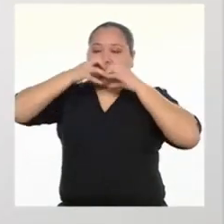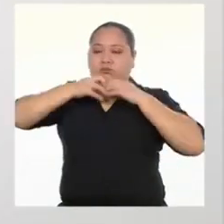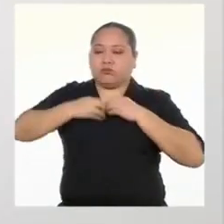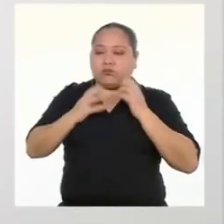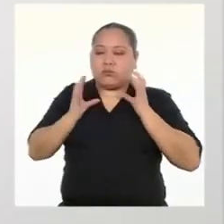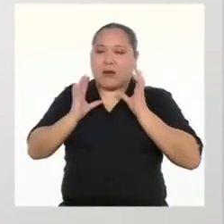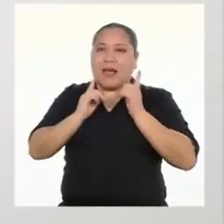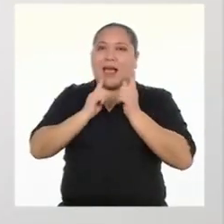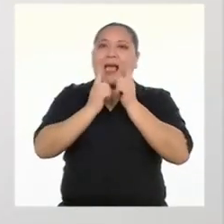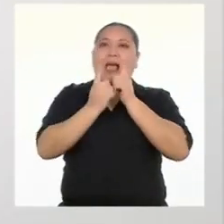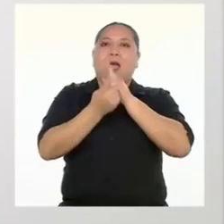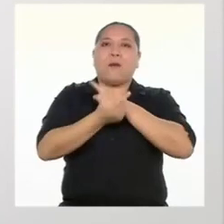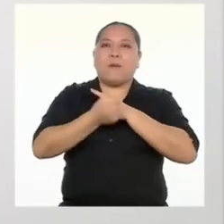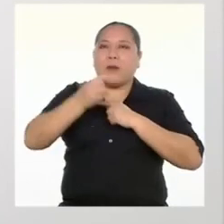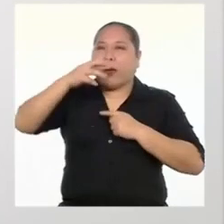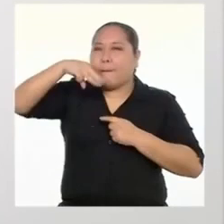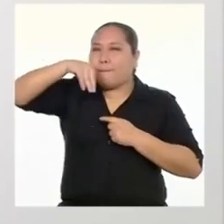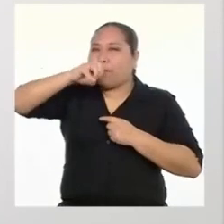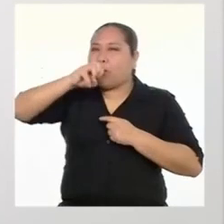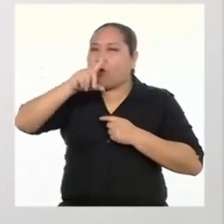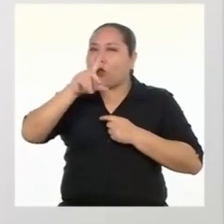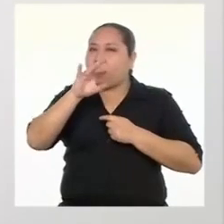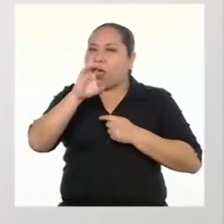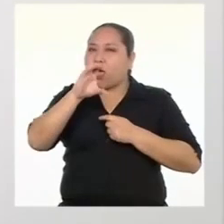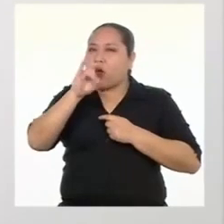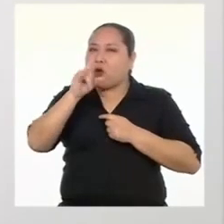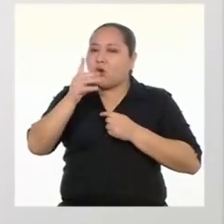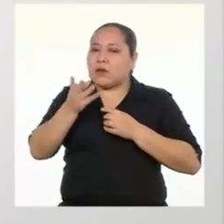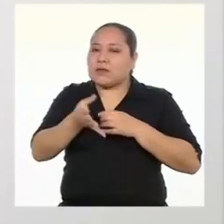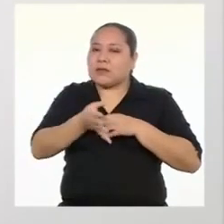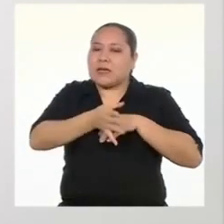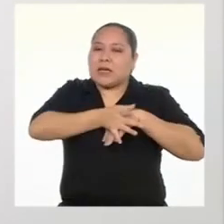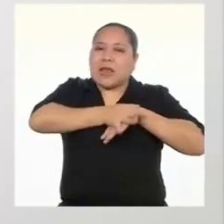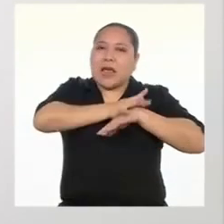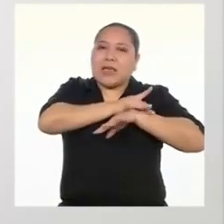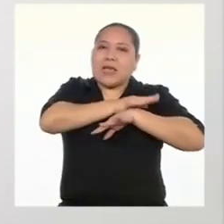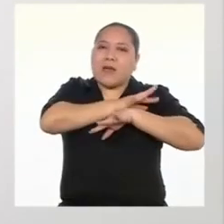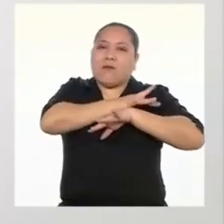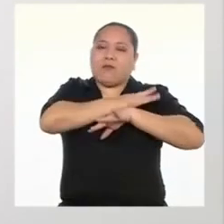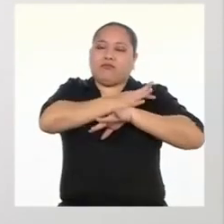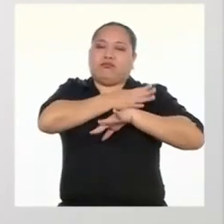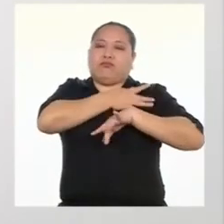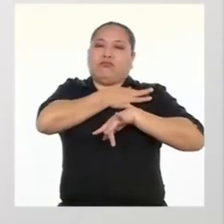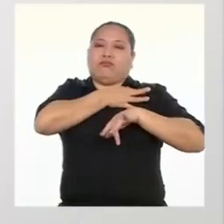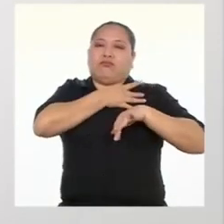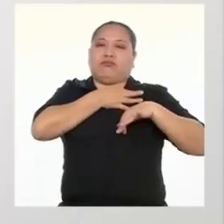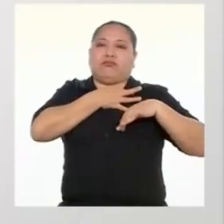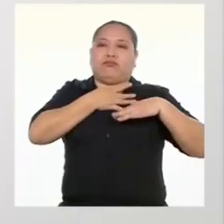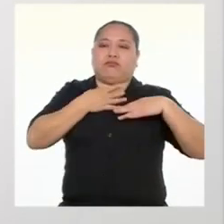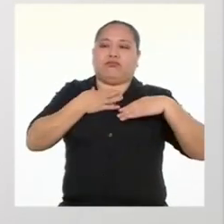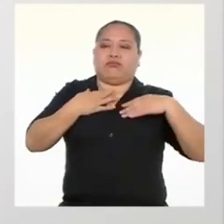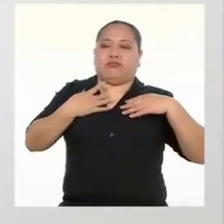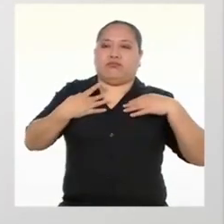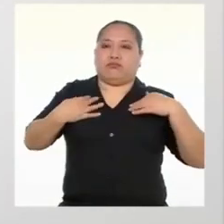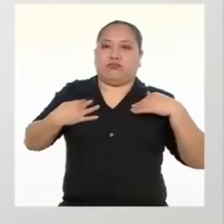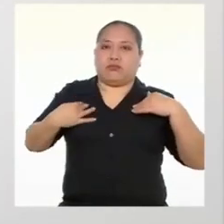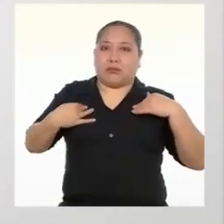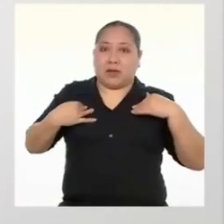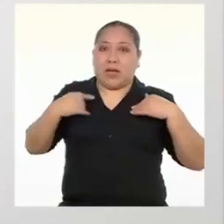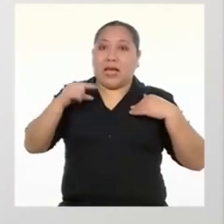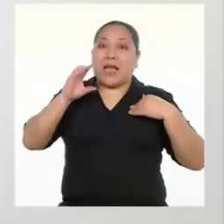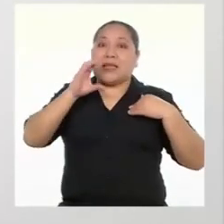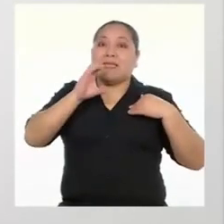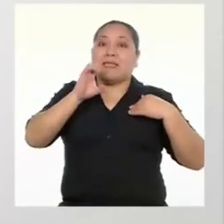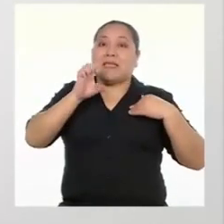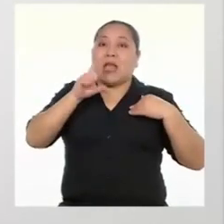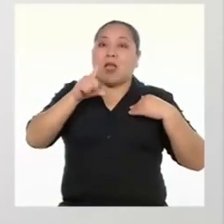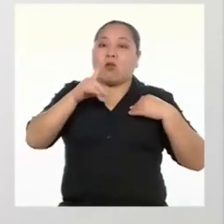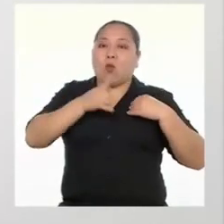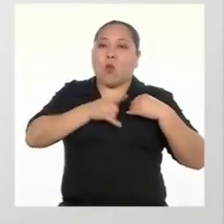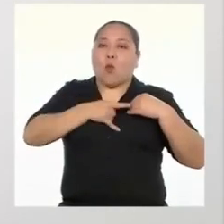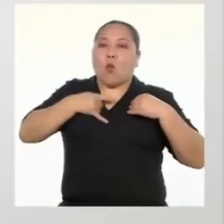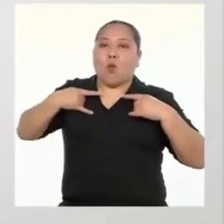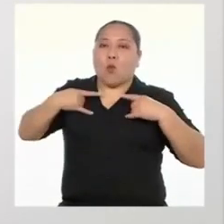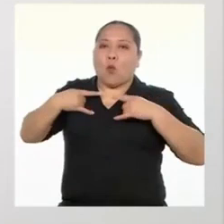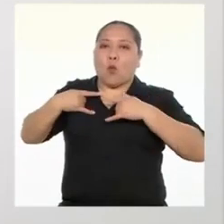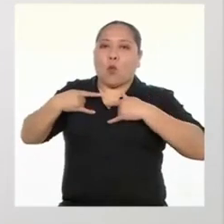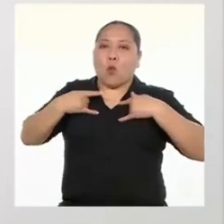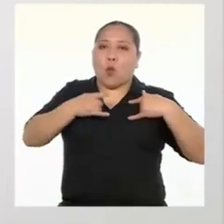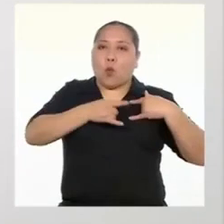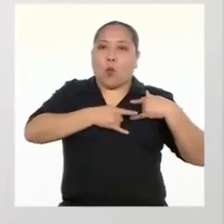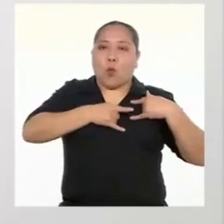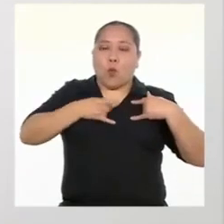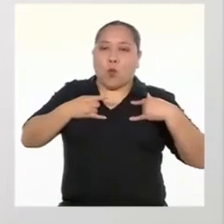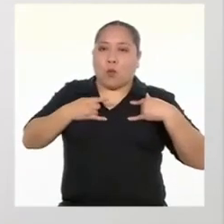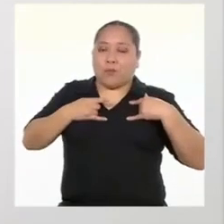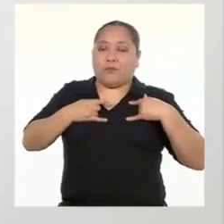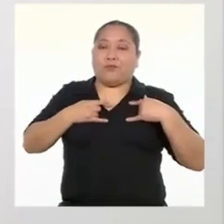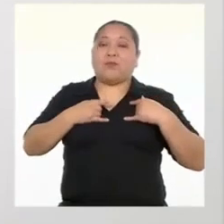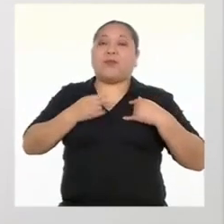pequeñas moléculas que son llevadas por el sistema circulatorio hacia todas las células para ser absorbidas. La digestión en sí